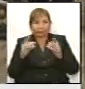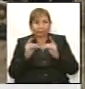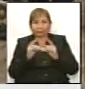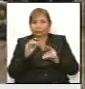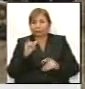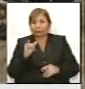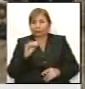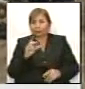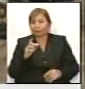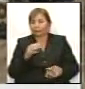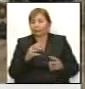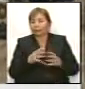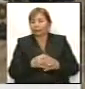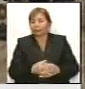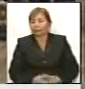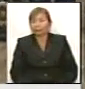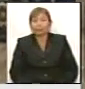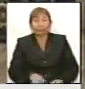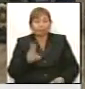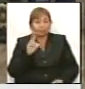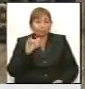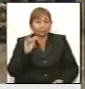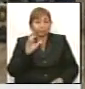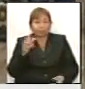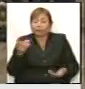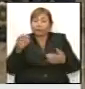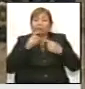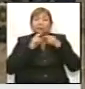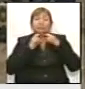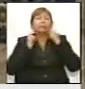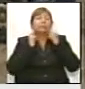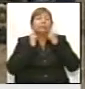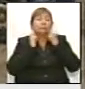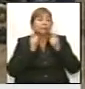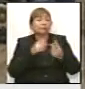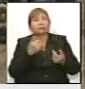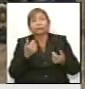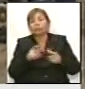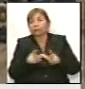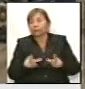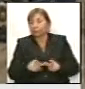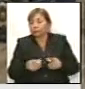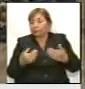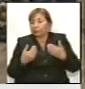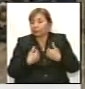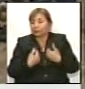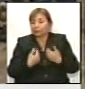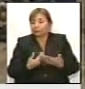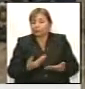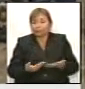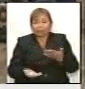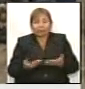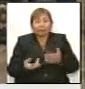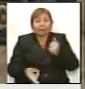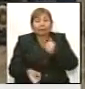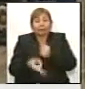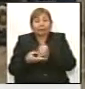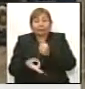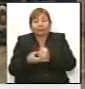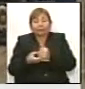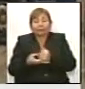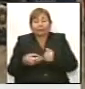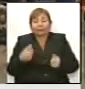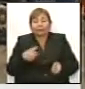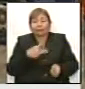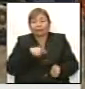villa panamericana, algunos vendrán de hoteles, algunos vendrán de otros sitios, y tenemos que garantizar que